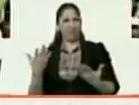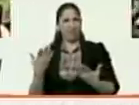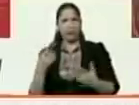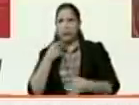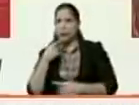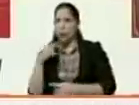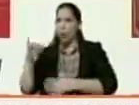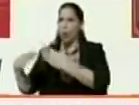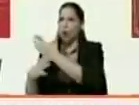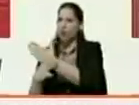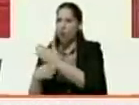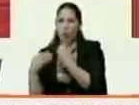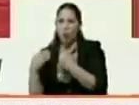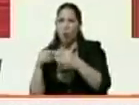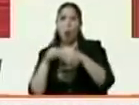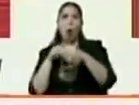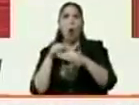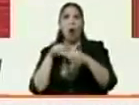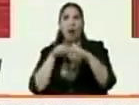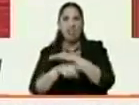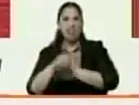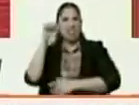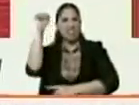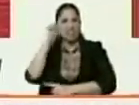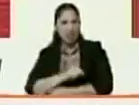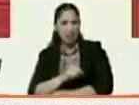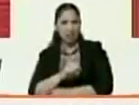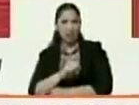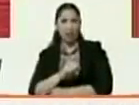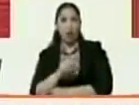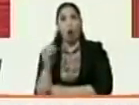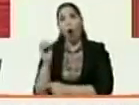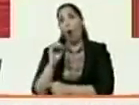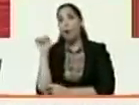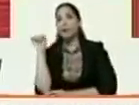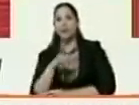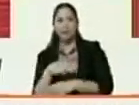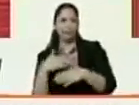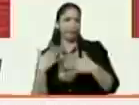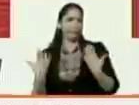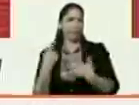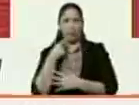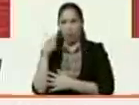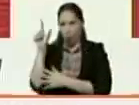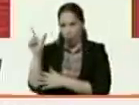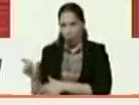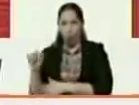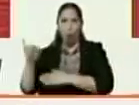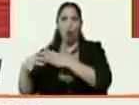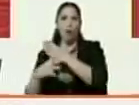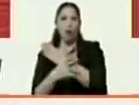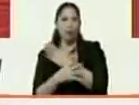Limaña? Entra sí o sí, fue lo que dijo.